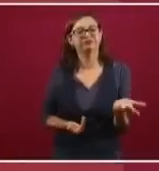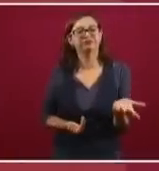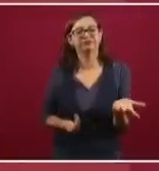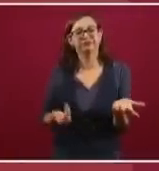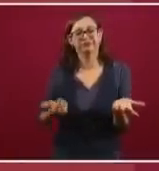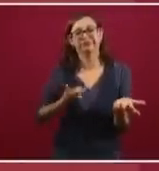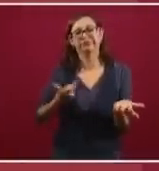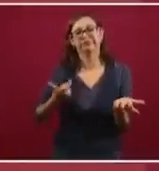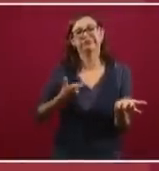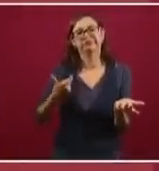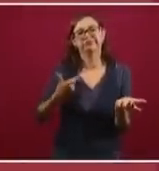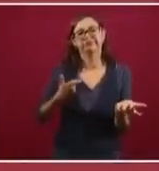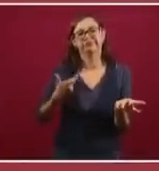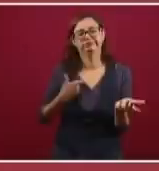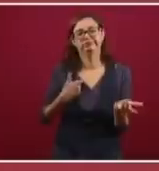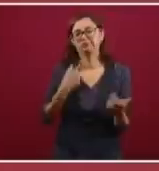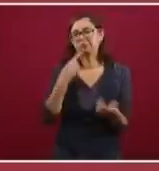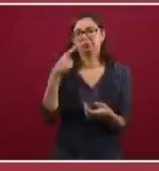recursos, fondos.